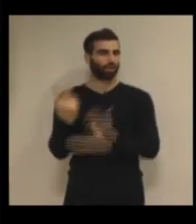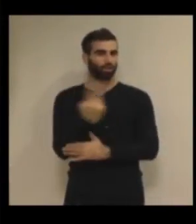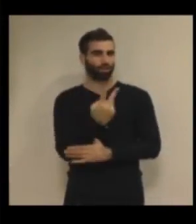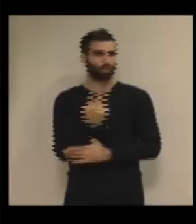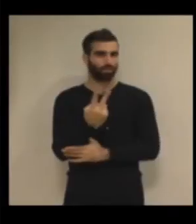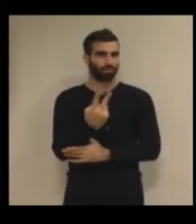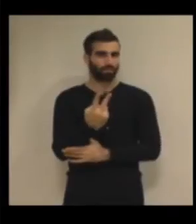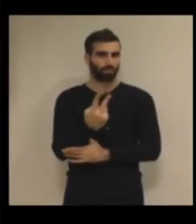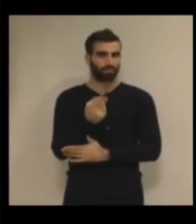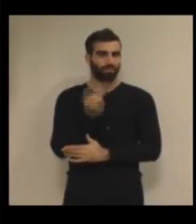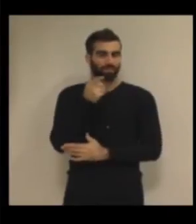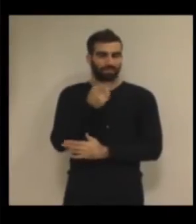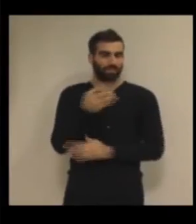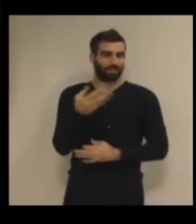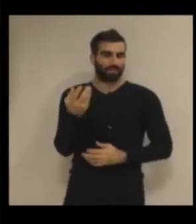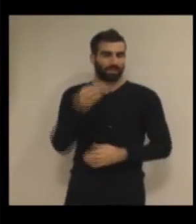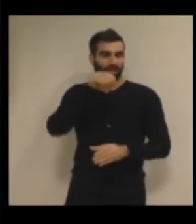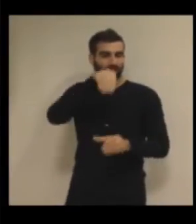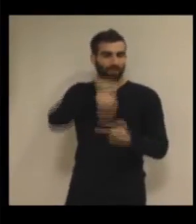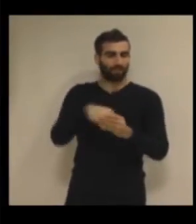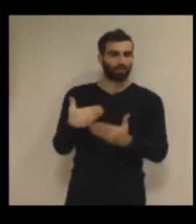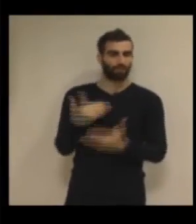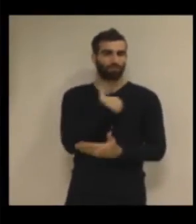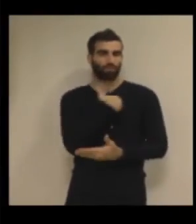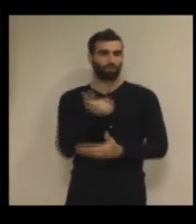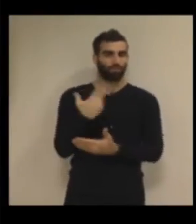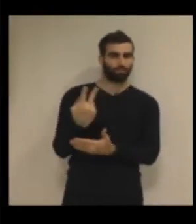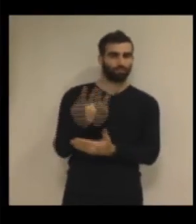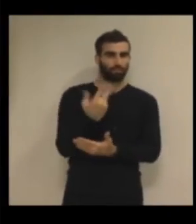tiene un doble valor, ¿no? Entonces,